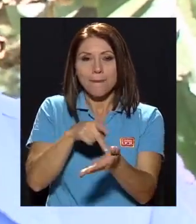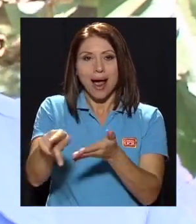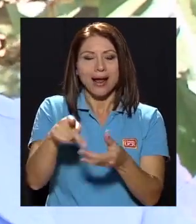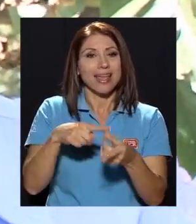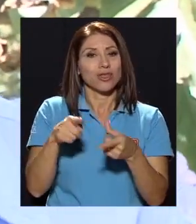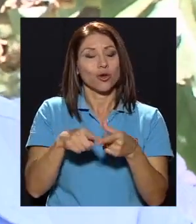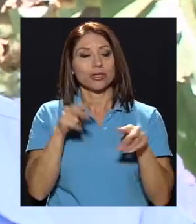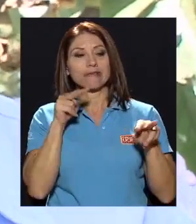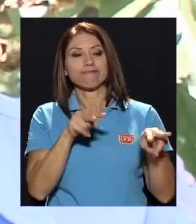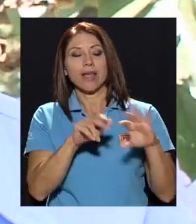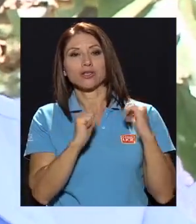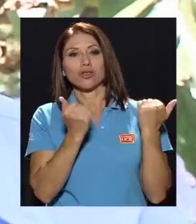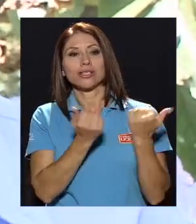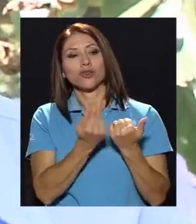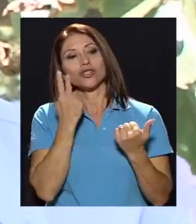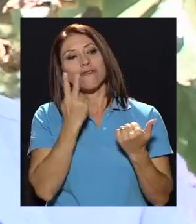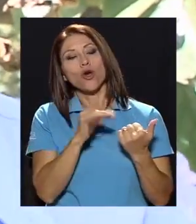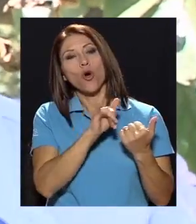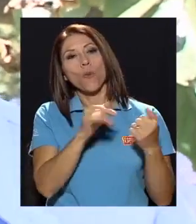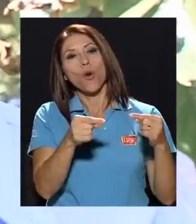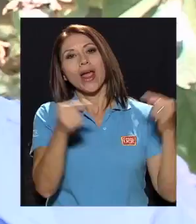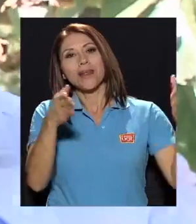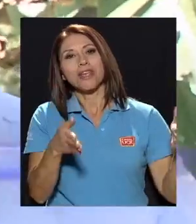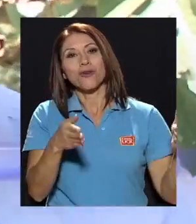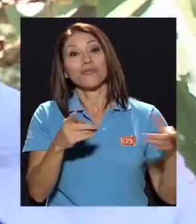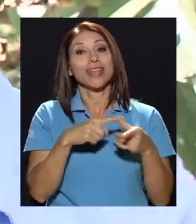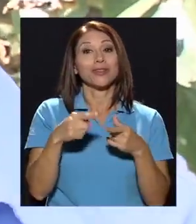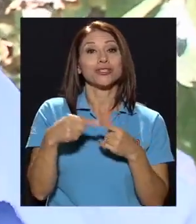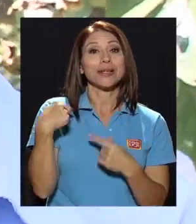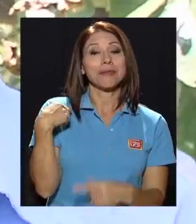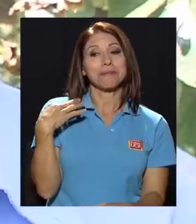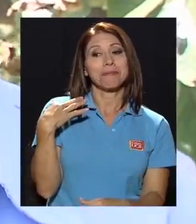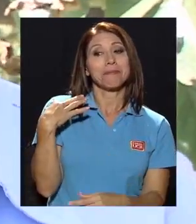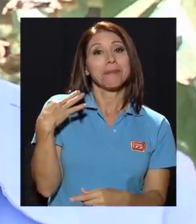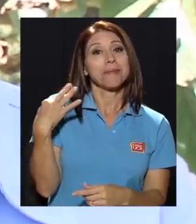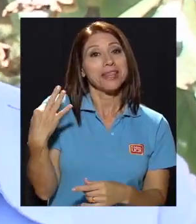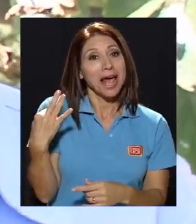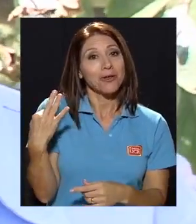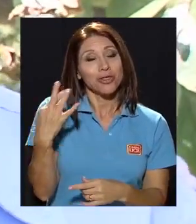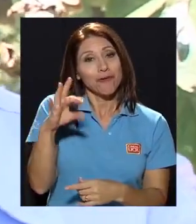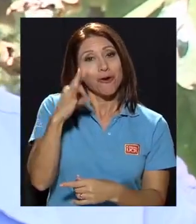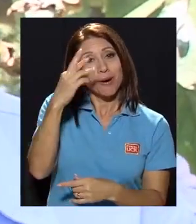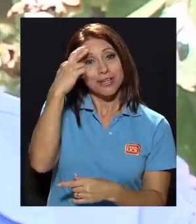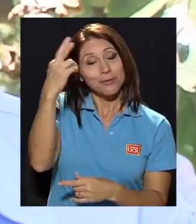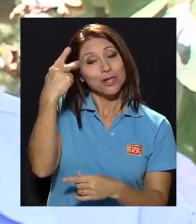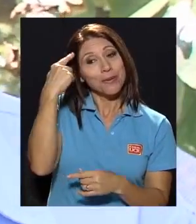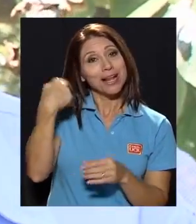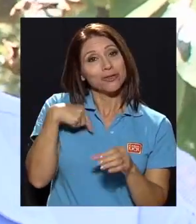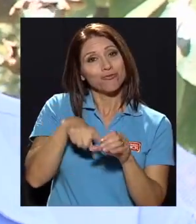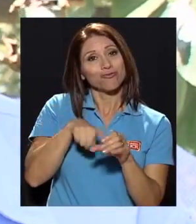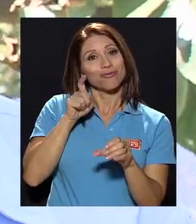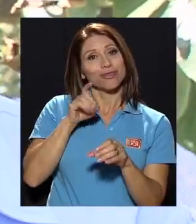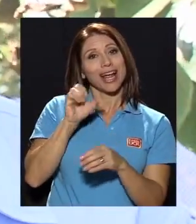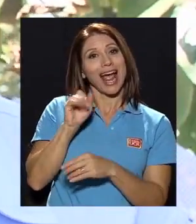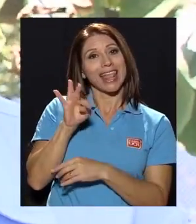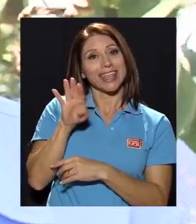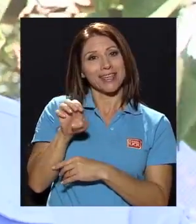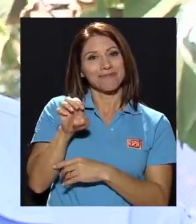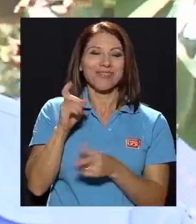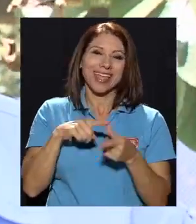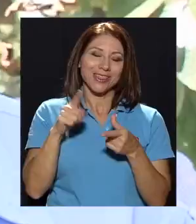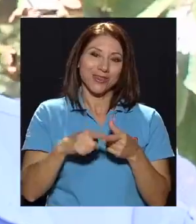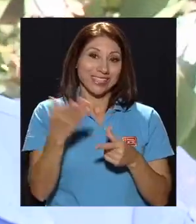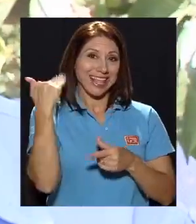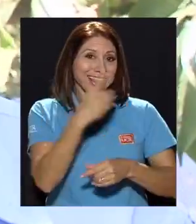y a mí se me hizo una invitación respetuosa de que me fuera del CATIE. Entonces, Adolfo Soto, que era en ese